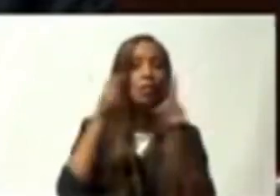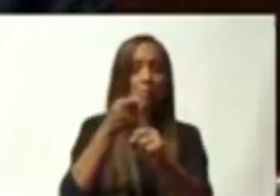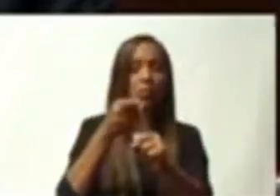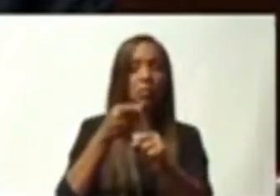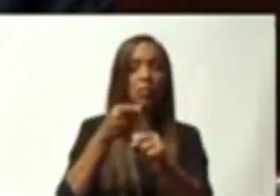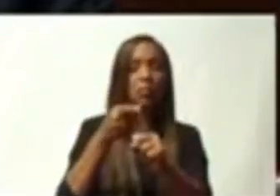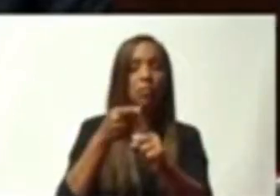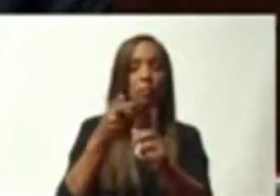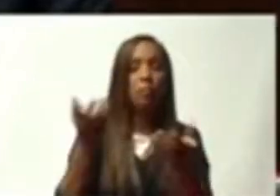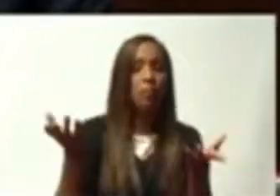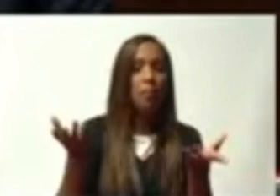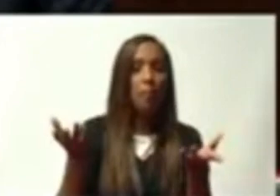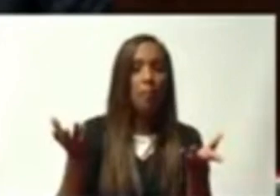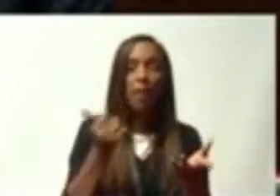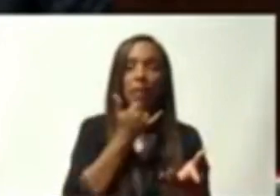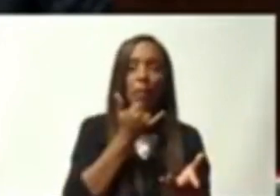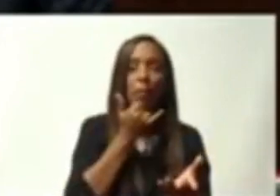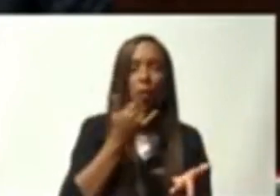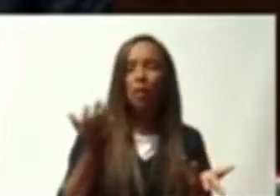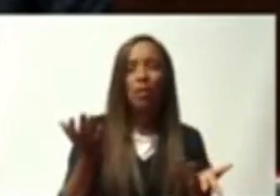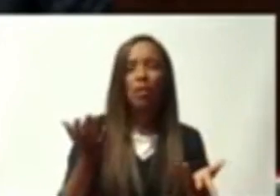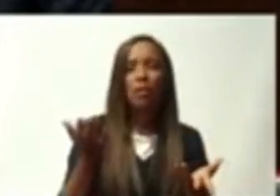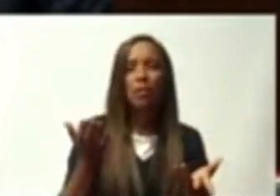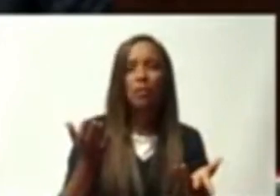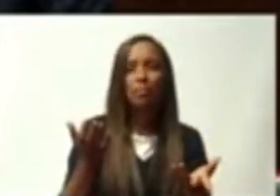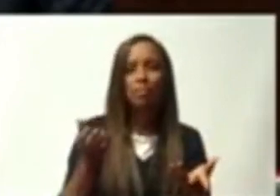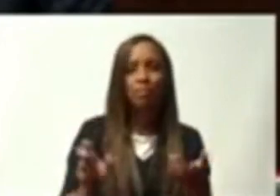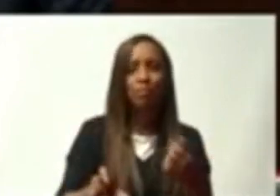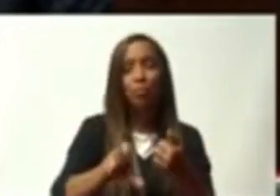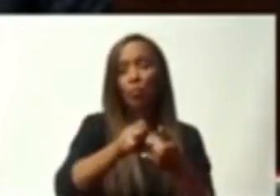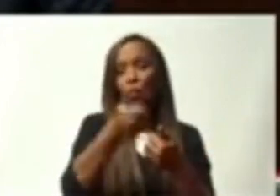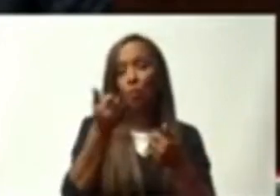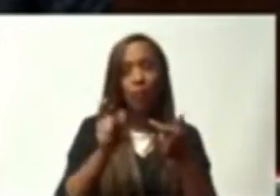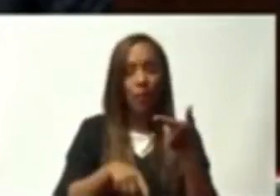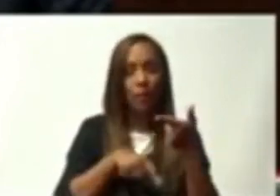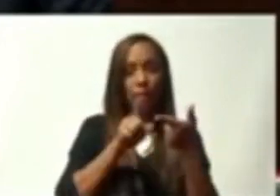Congreso aprobó la ley